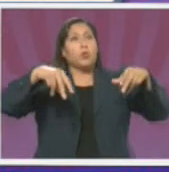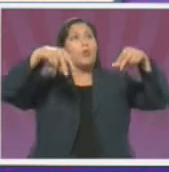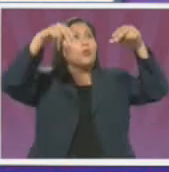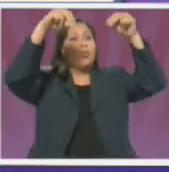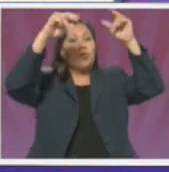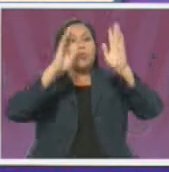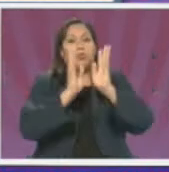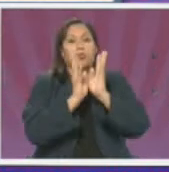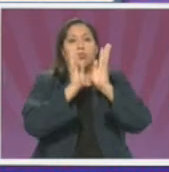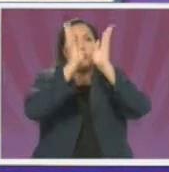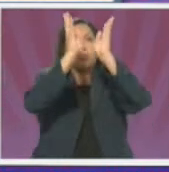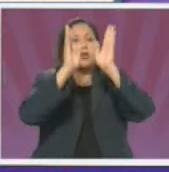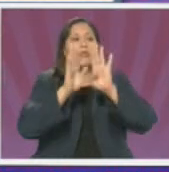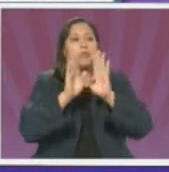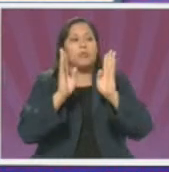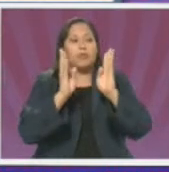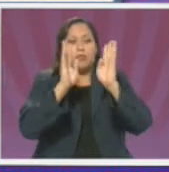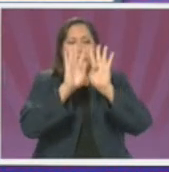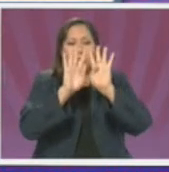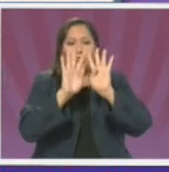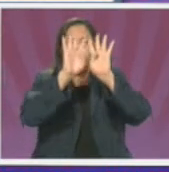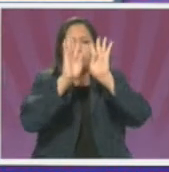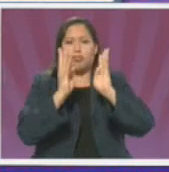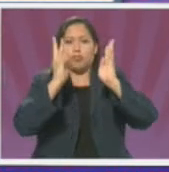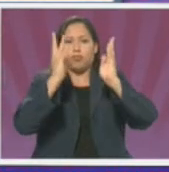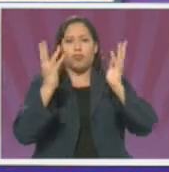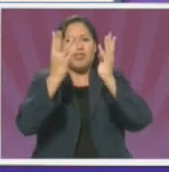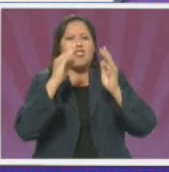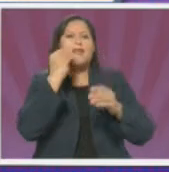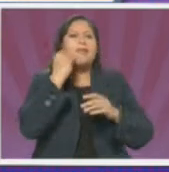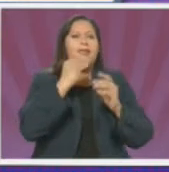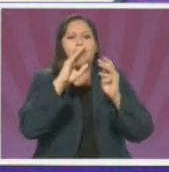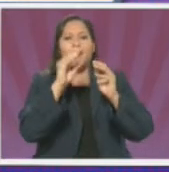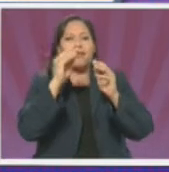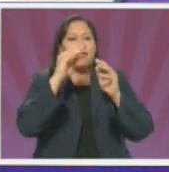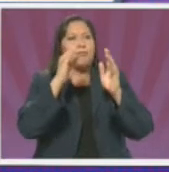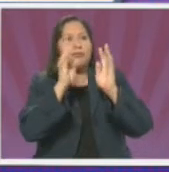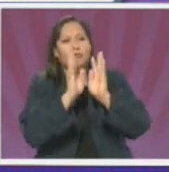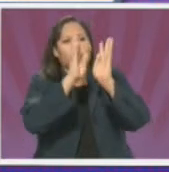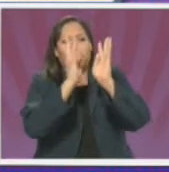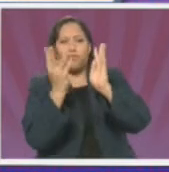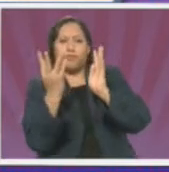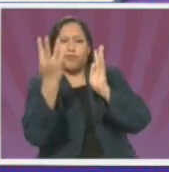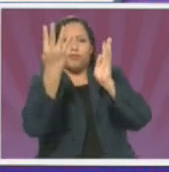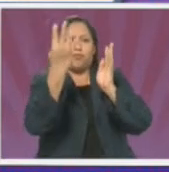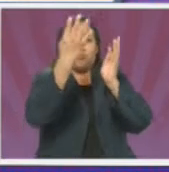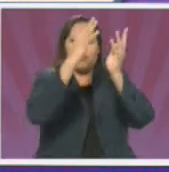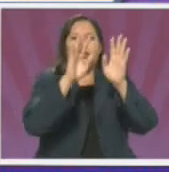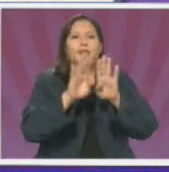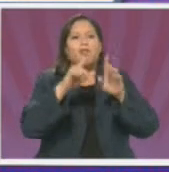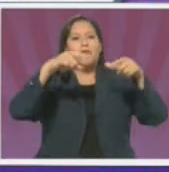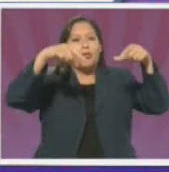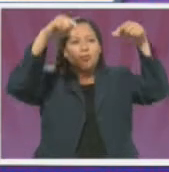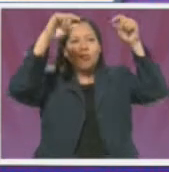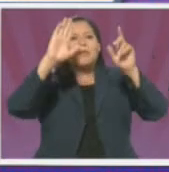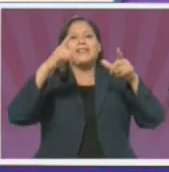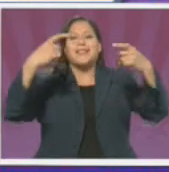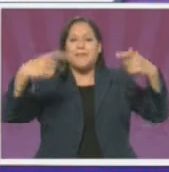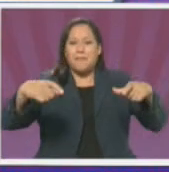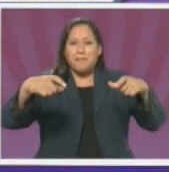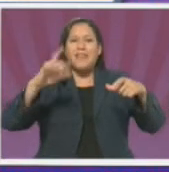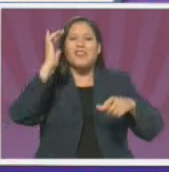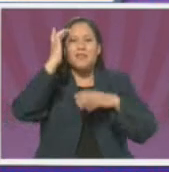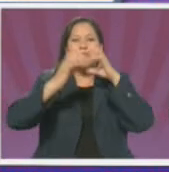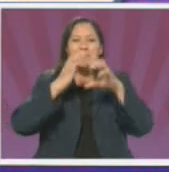ver, no construían la casa con un estilo arquitectónico definido. Ve usted, ahí hay de todos tipos, parece hasta como de esos pasteles